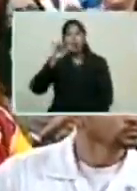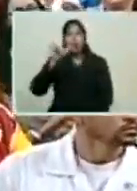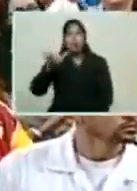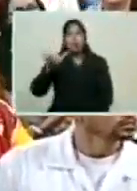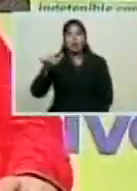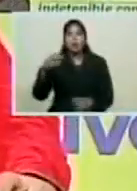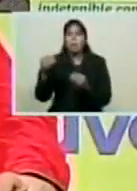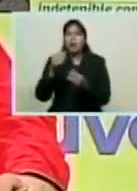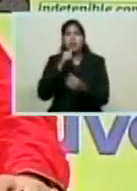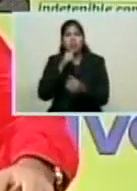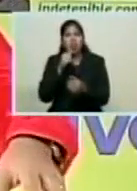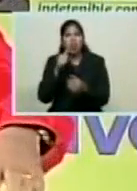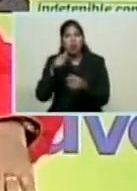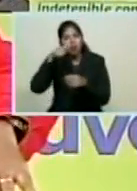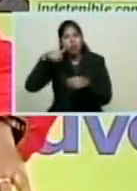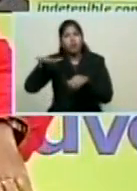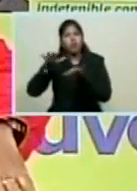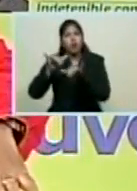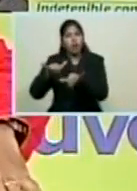para el pueblo,